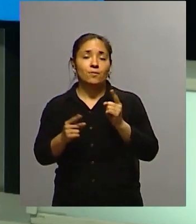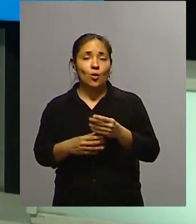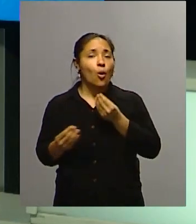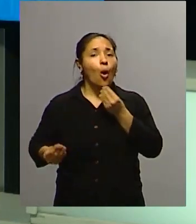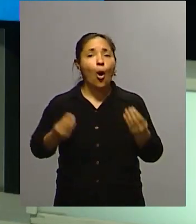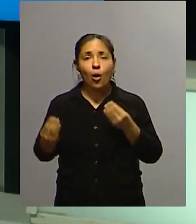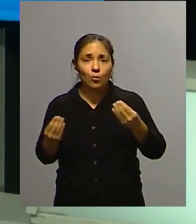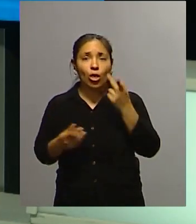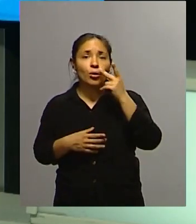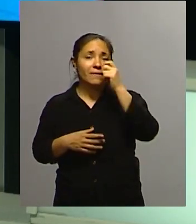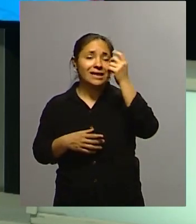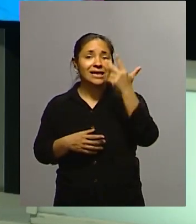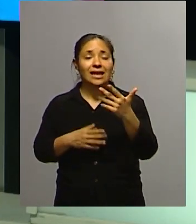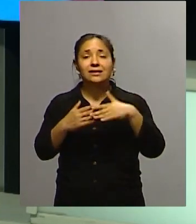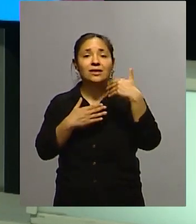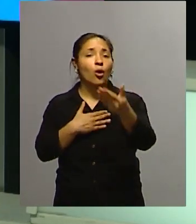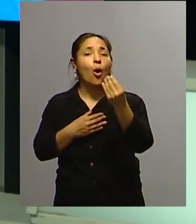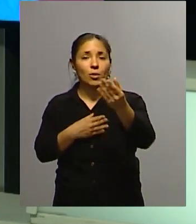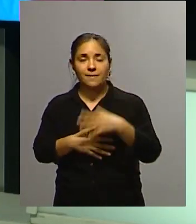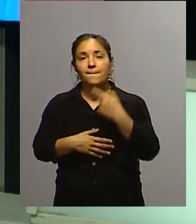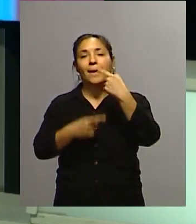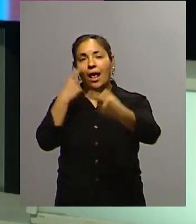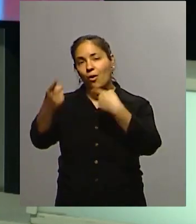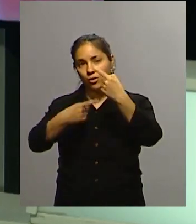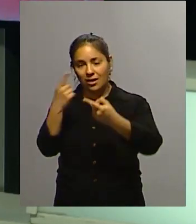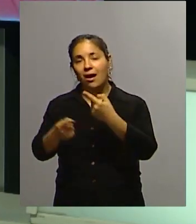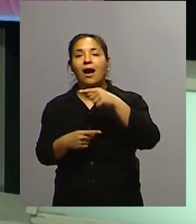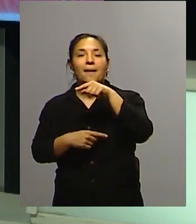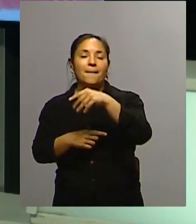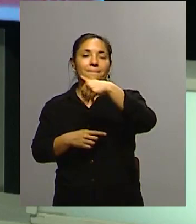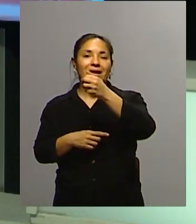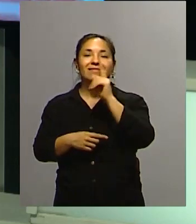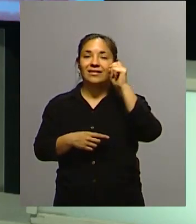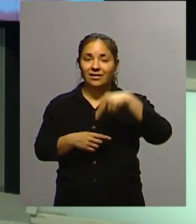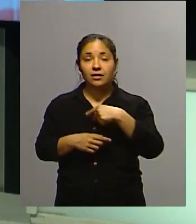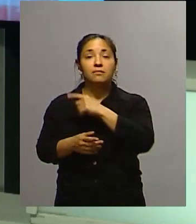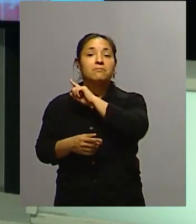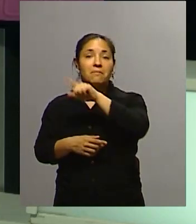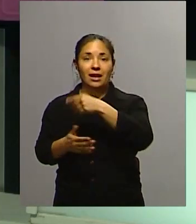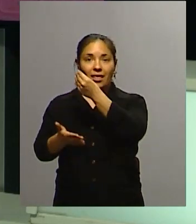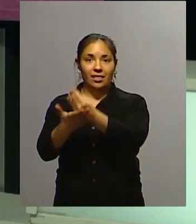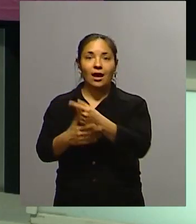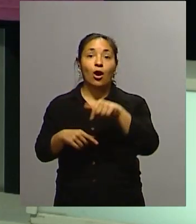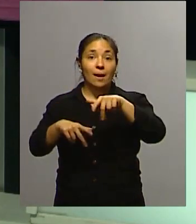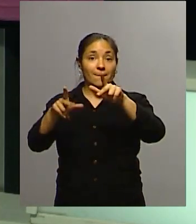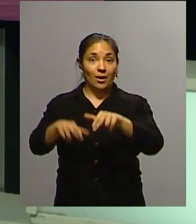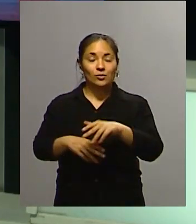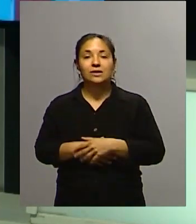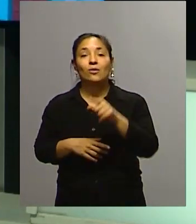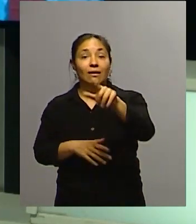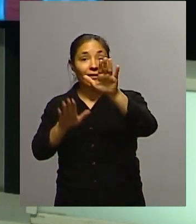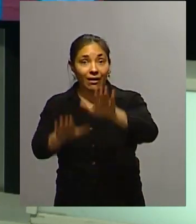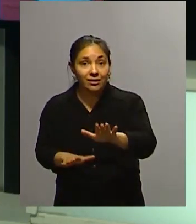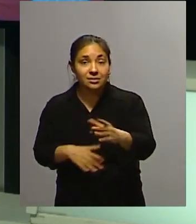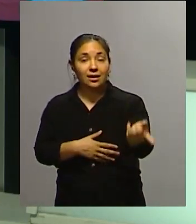se ven en el 2023? Todo eso se lo vamos a preguntar a Martín Hinojosa, que va a estar con nosotros después de esta pausa. Así es que quédense ahí del